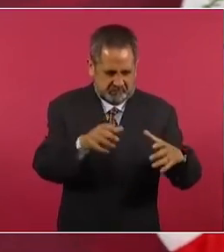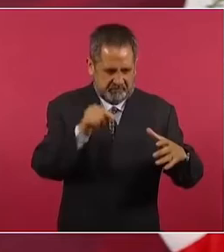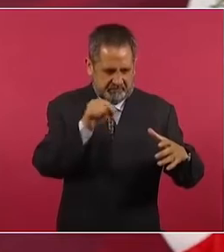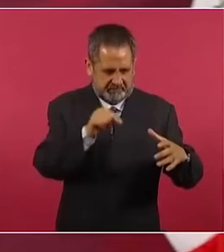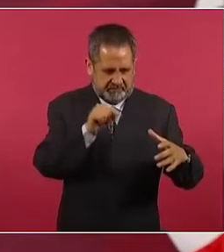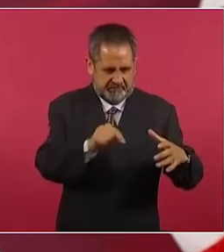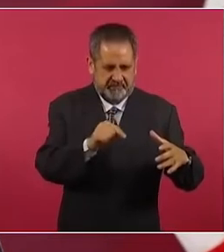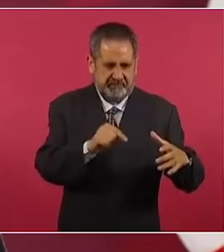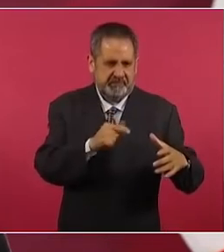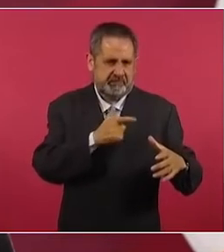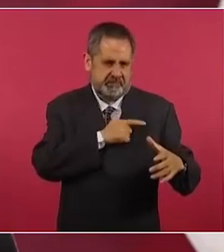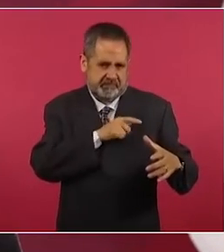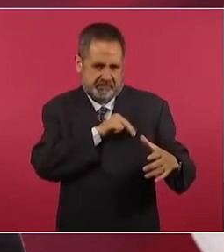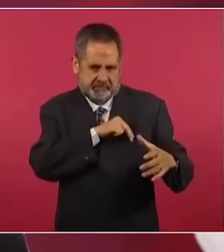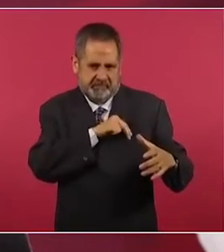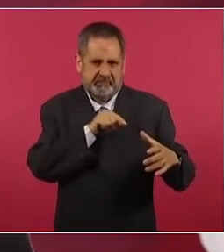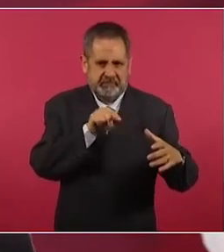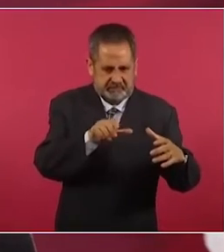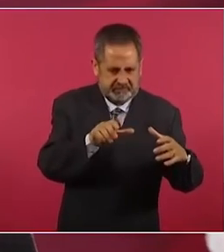con